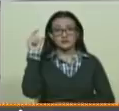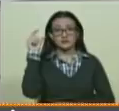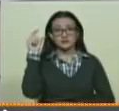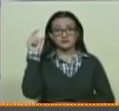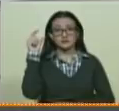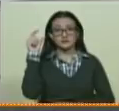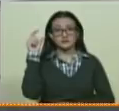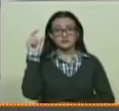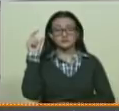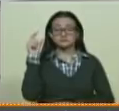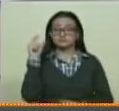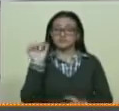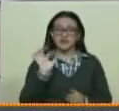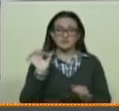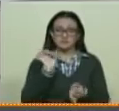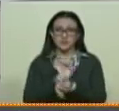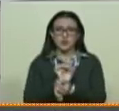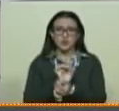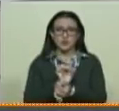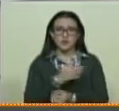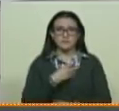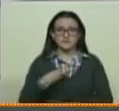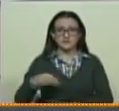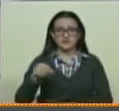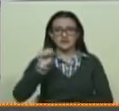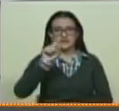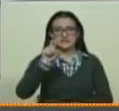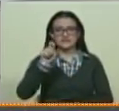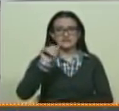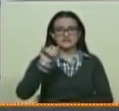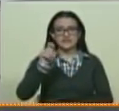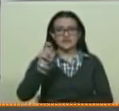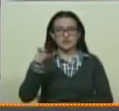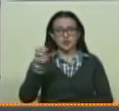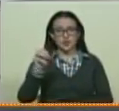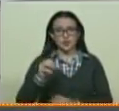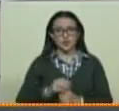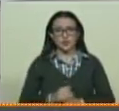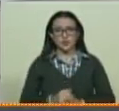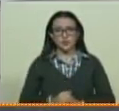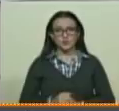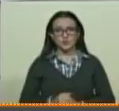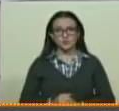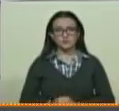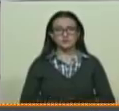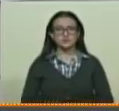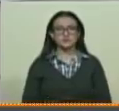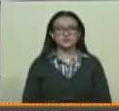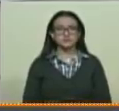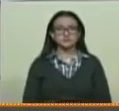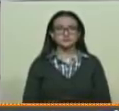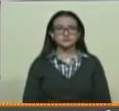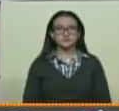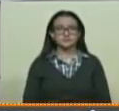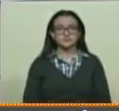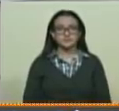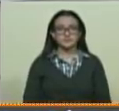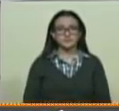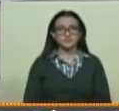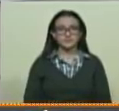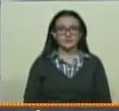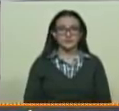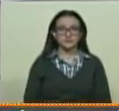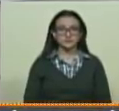se encuentran tras las rejas el presidente de Citgo, José Ángel Pereira Greenwick, que aparentemente